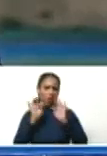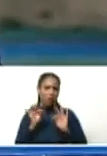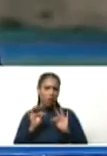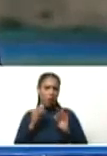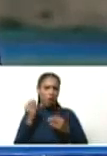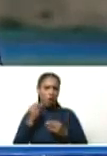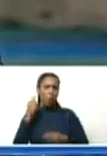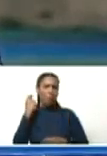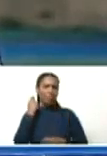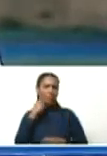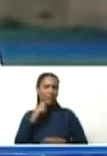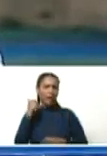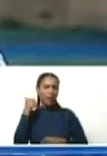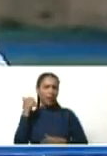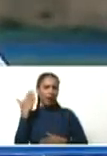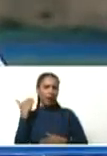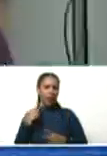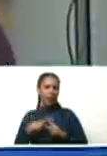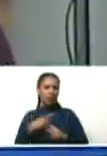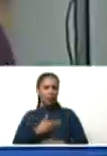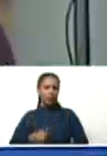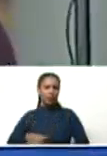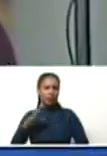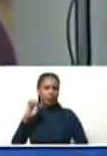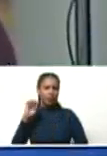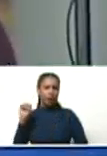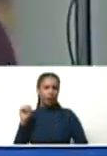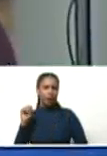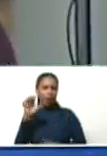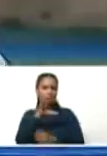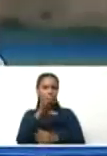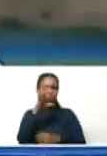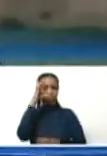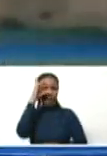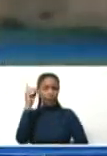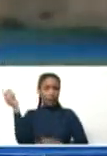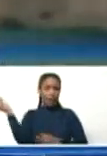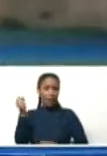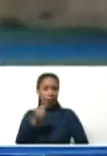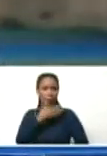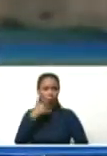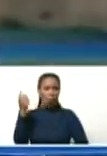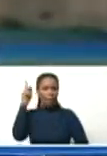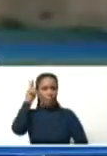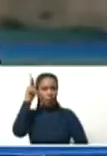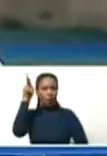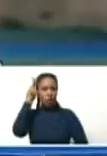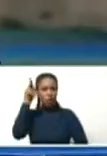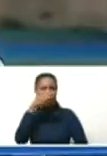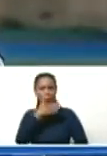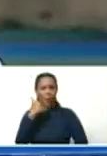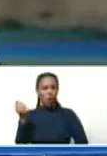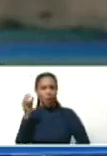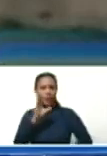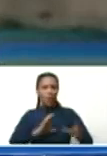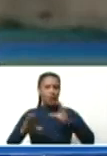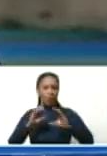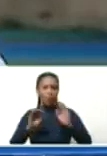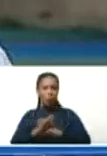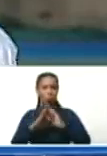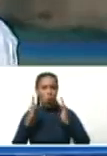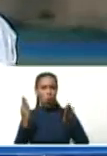Delcy Rodríguez, que es traernos a los mejores profesores y los mejores científicos del